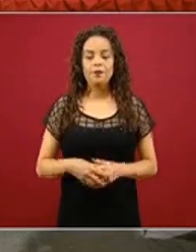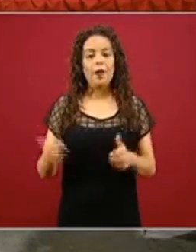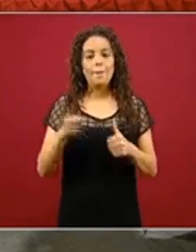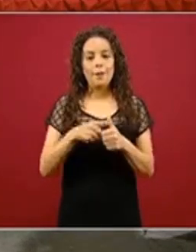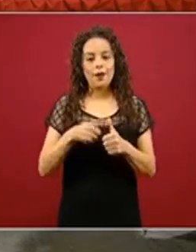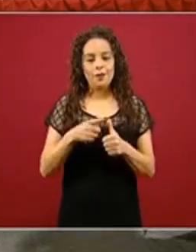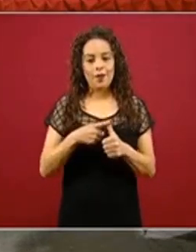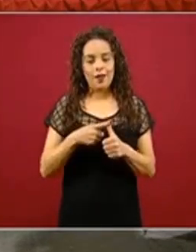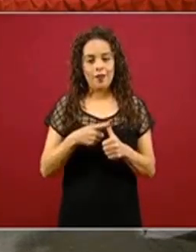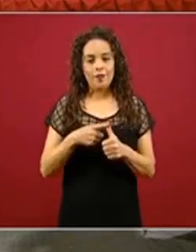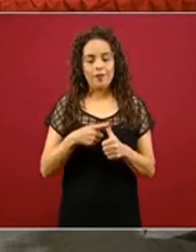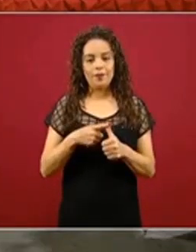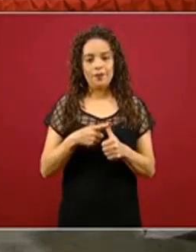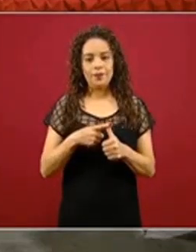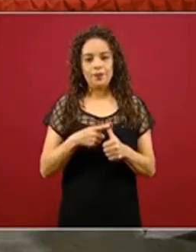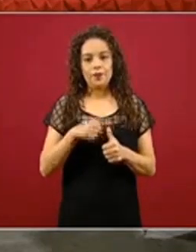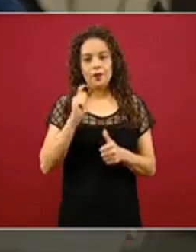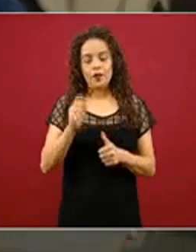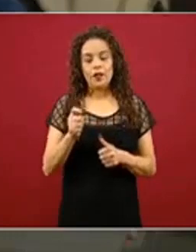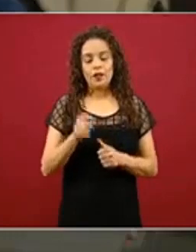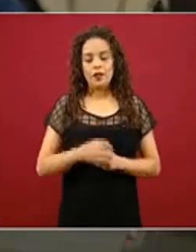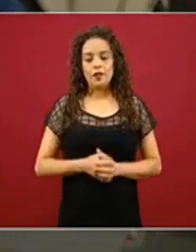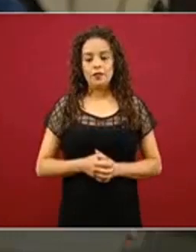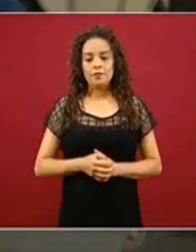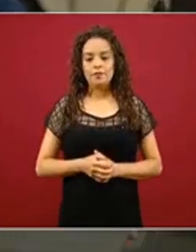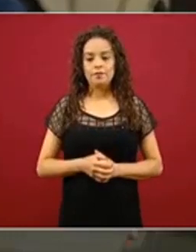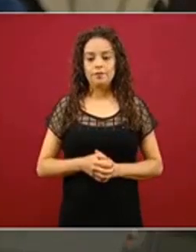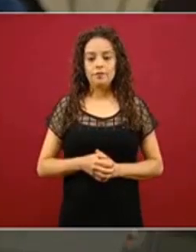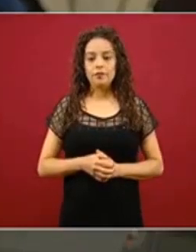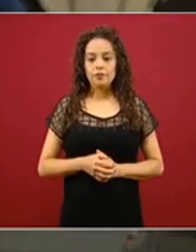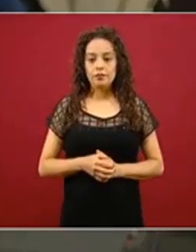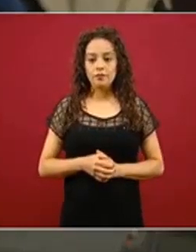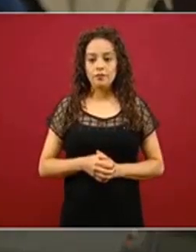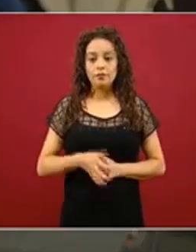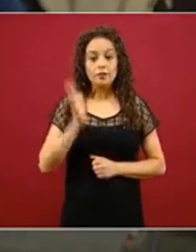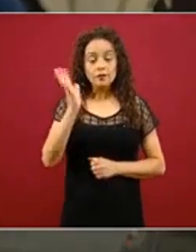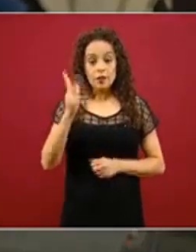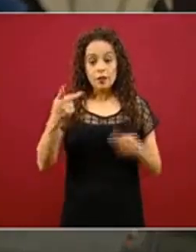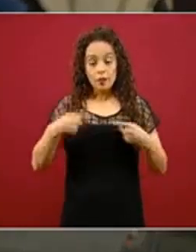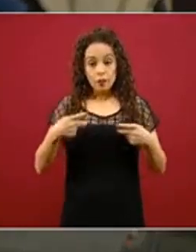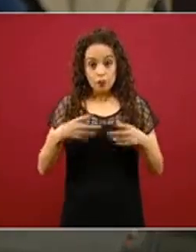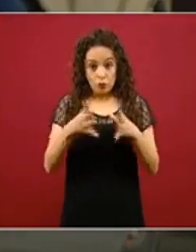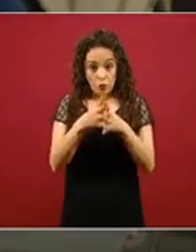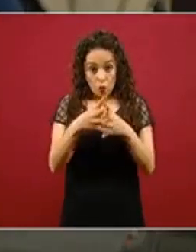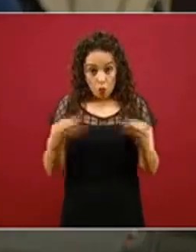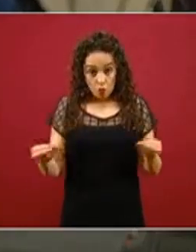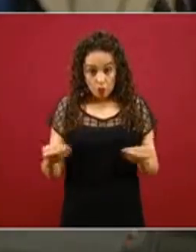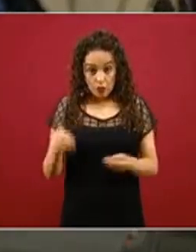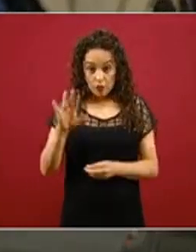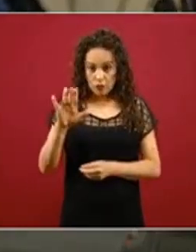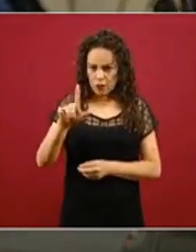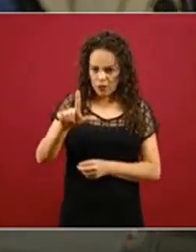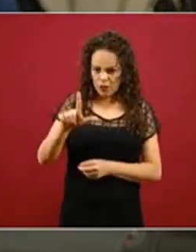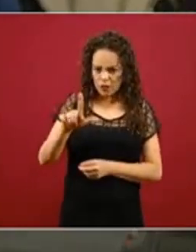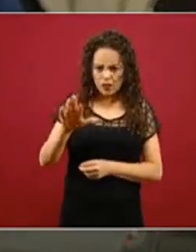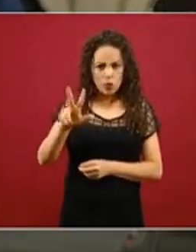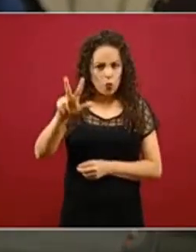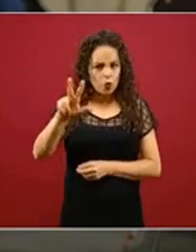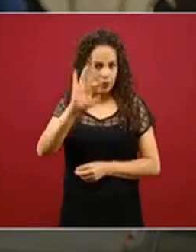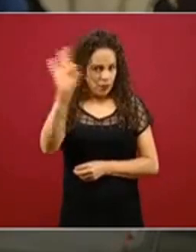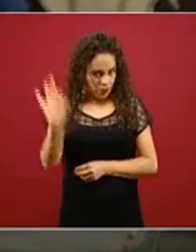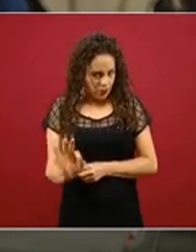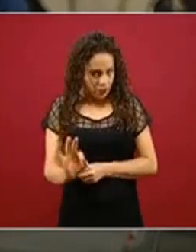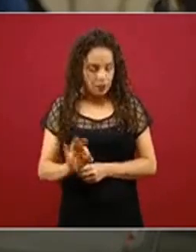Primero, gracias. Sobre a la luz de los ya recuperados, que son 57, 57,